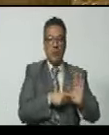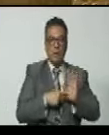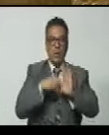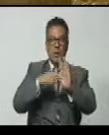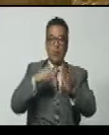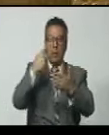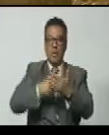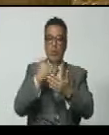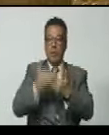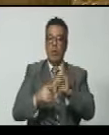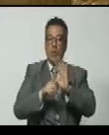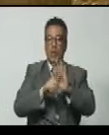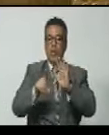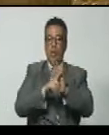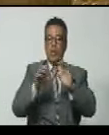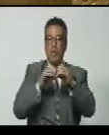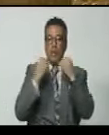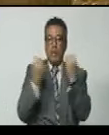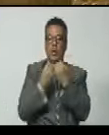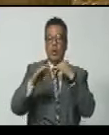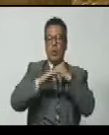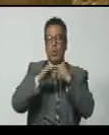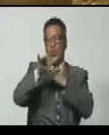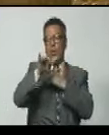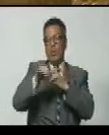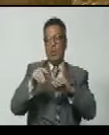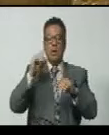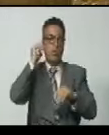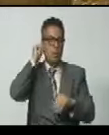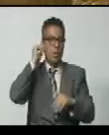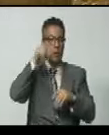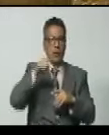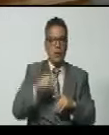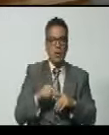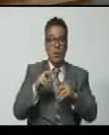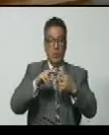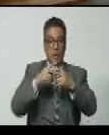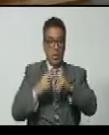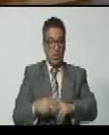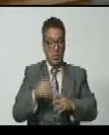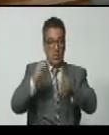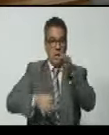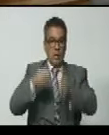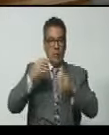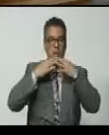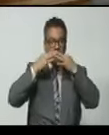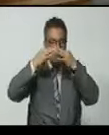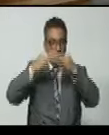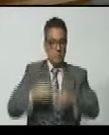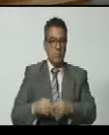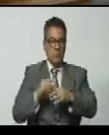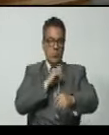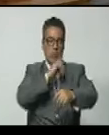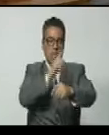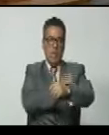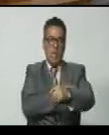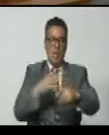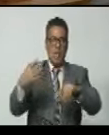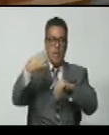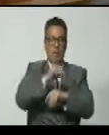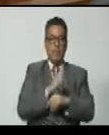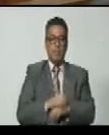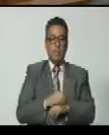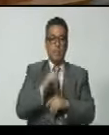este proyecto de Ley Orgánica para la Igualdad de las Mujeres, que es la herramienta jurídica que garantizará fortalecer lo